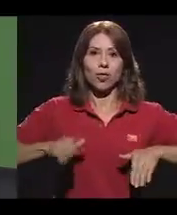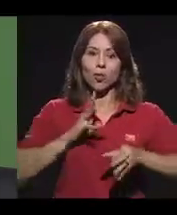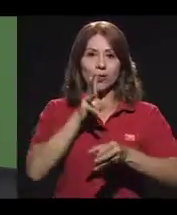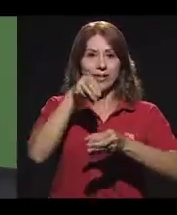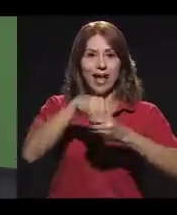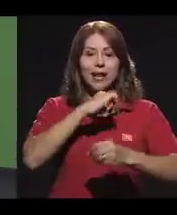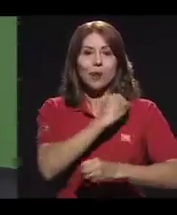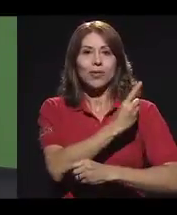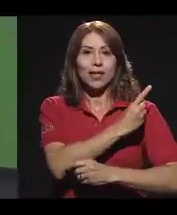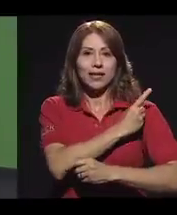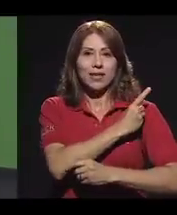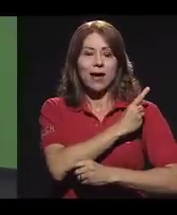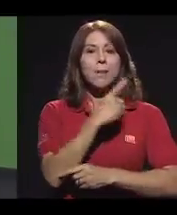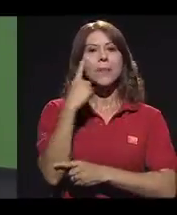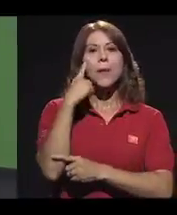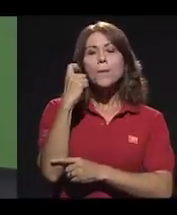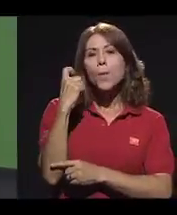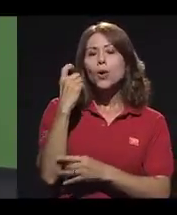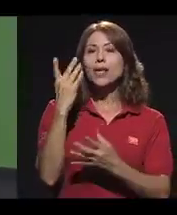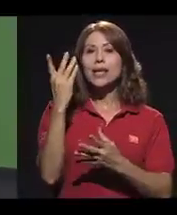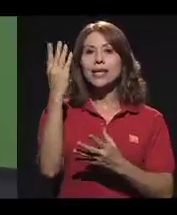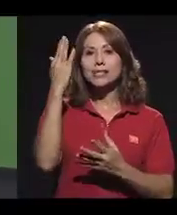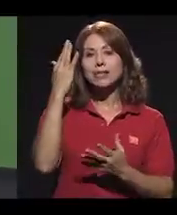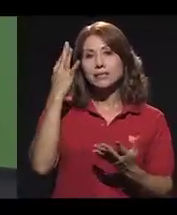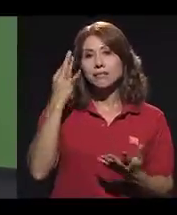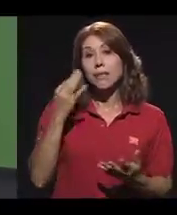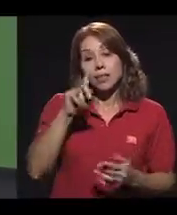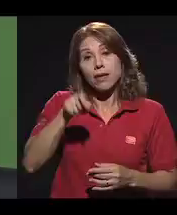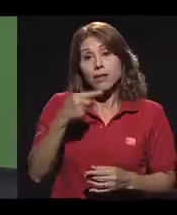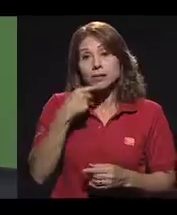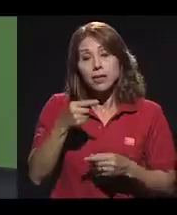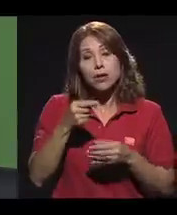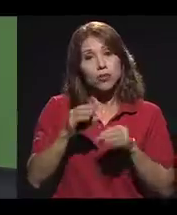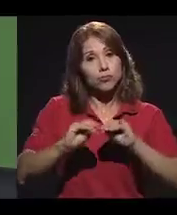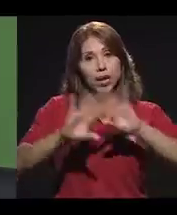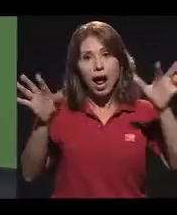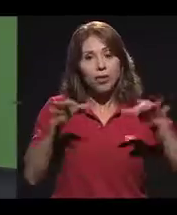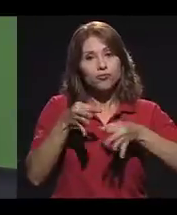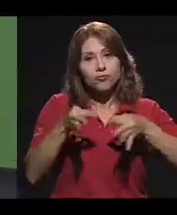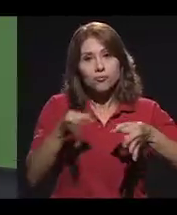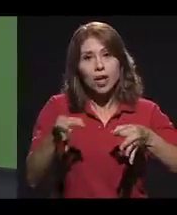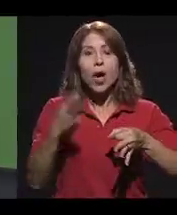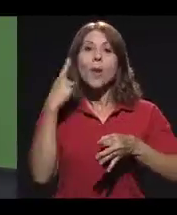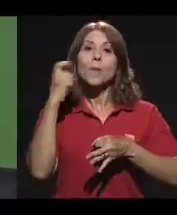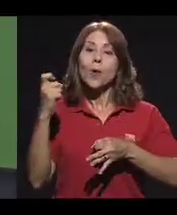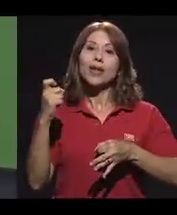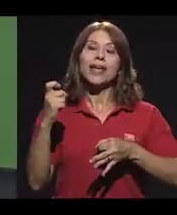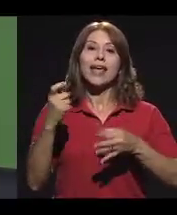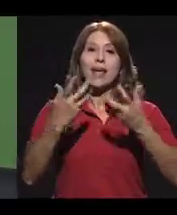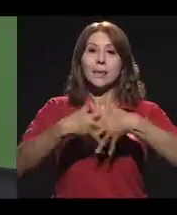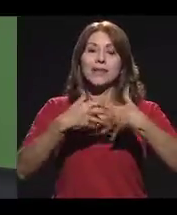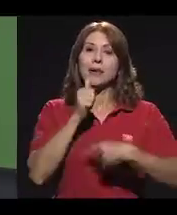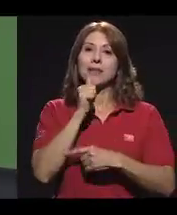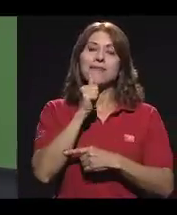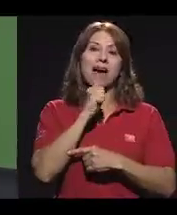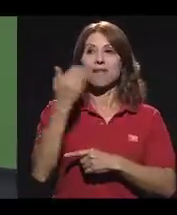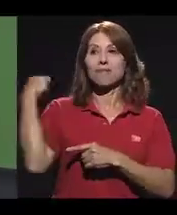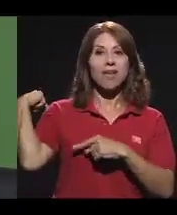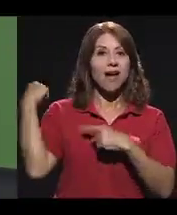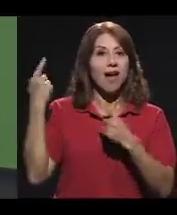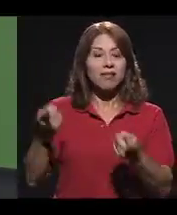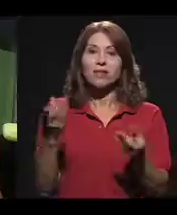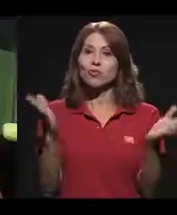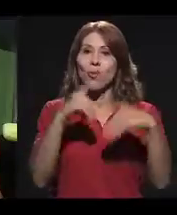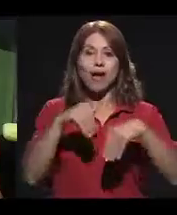Directiva, porque se estimó que la participación, y hay que decirlo así, hay que hacerlo claro, la participación no fue tan activa de la empresa privada.